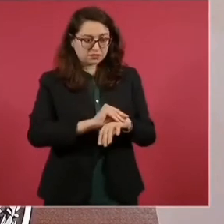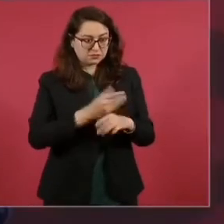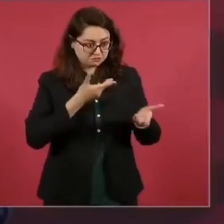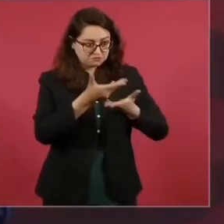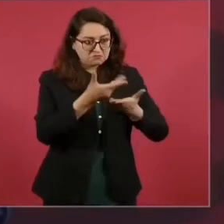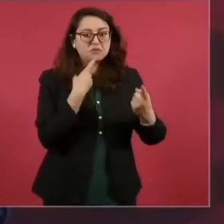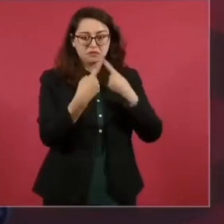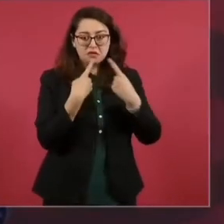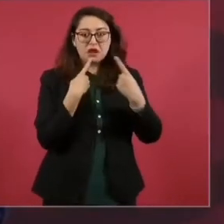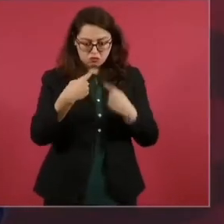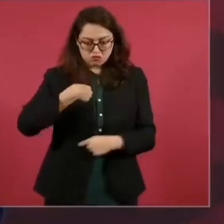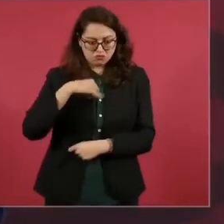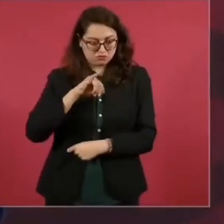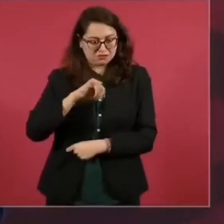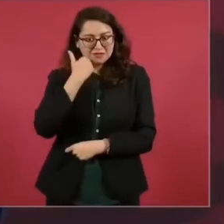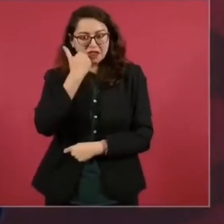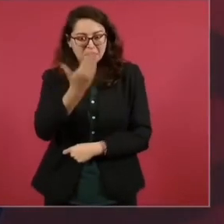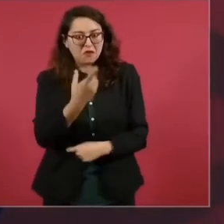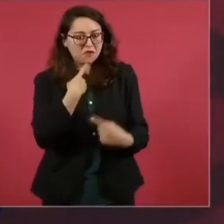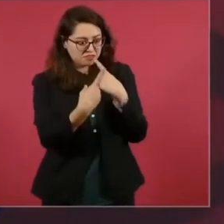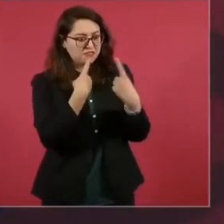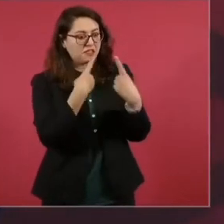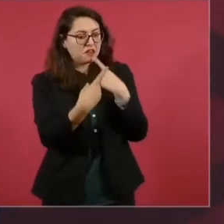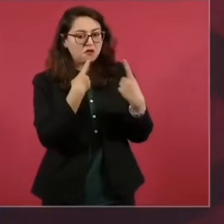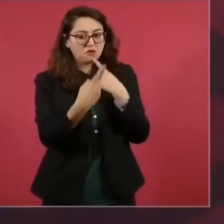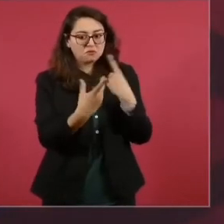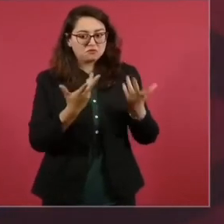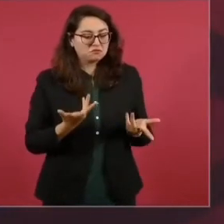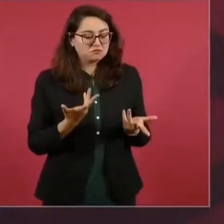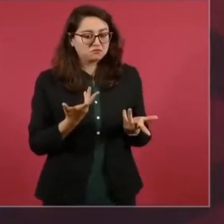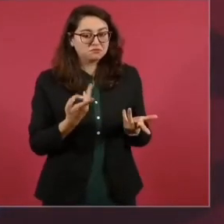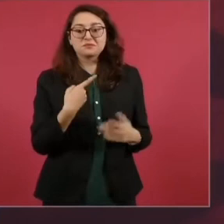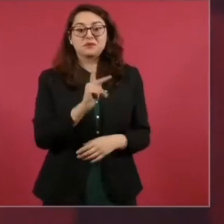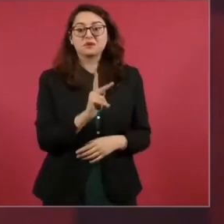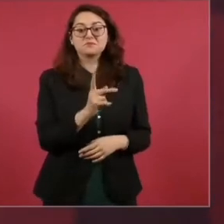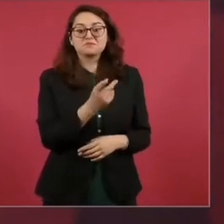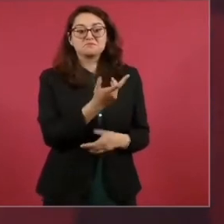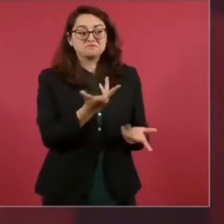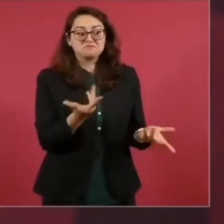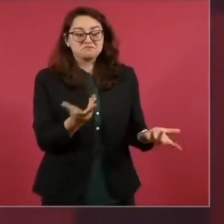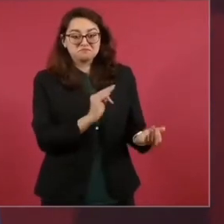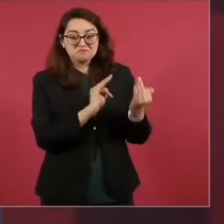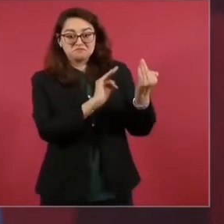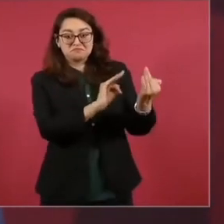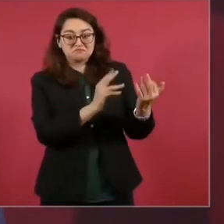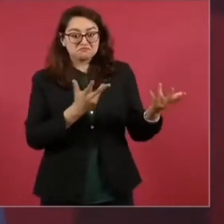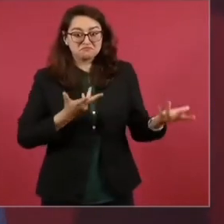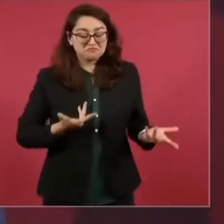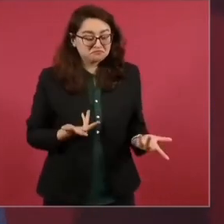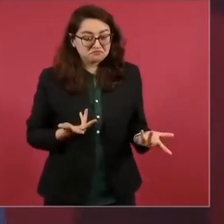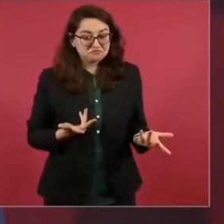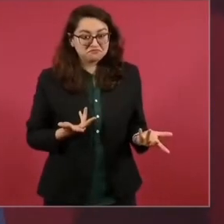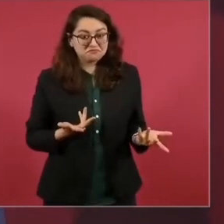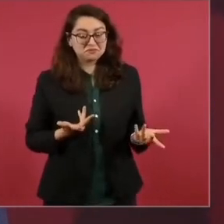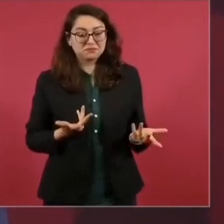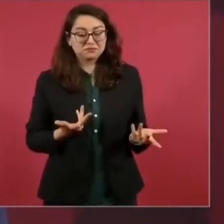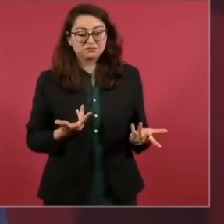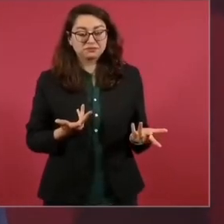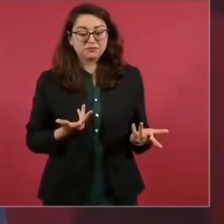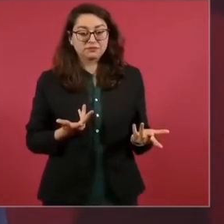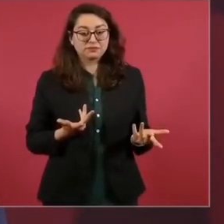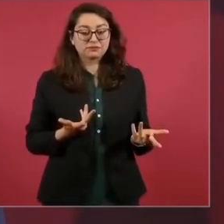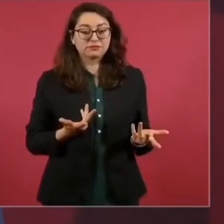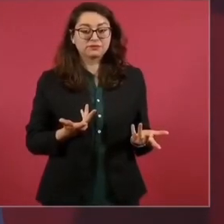tener este diálogo con ellos, sin ningún compromiso de nada, nada más quiero que me escuchen, porque